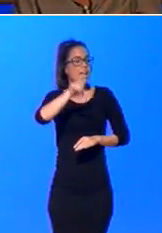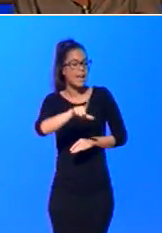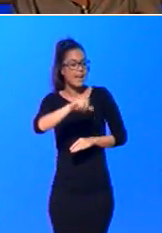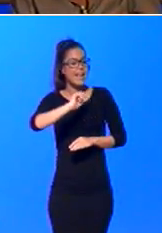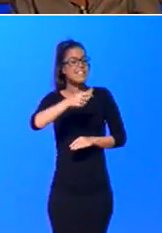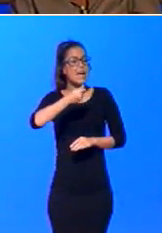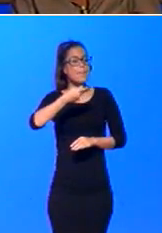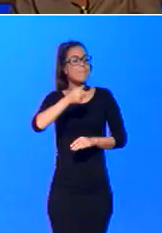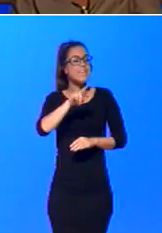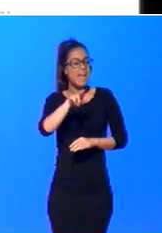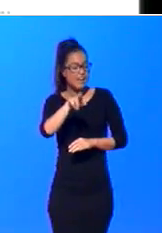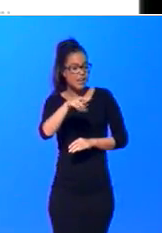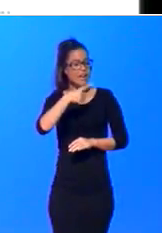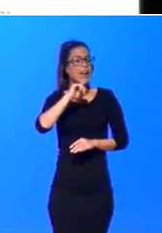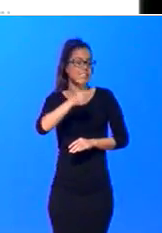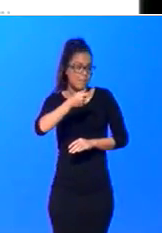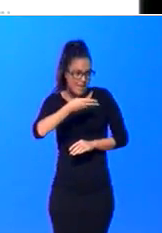Leicea, Javier Mendía